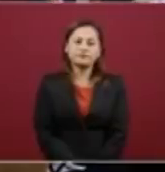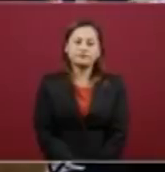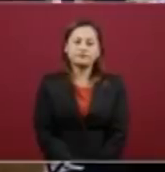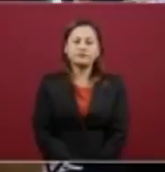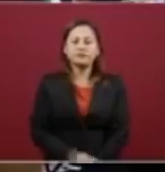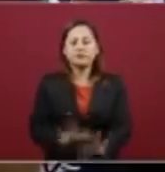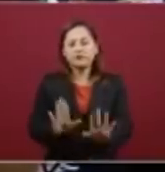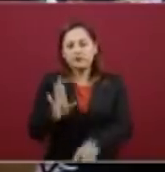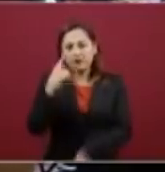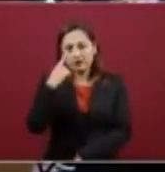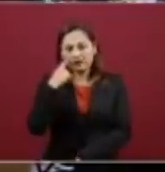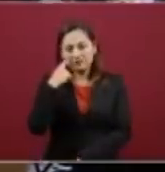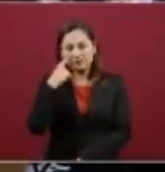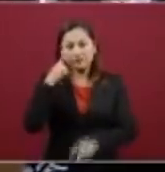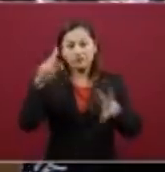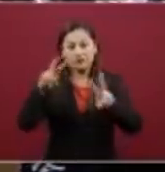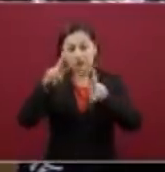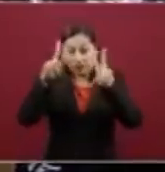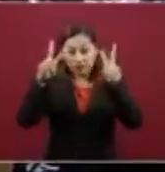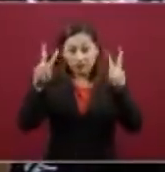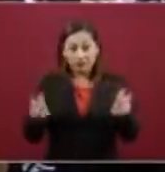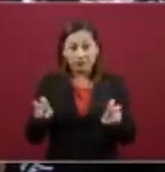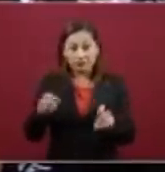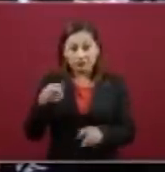miren, este tema